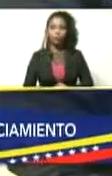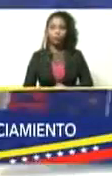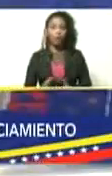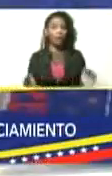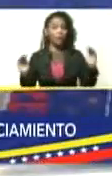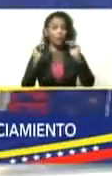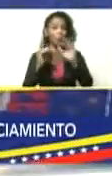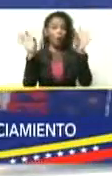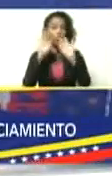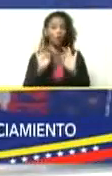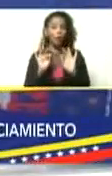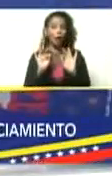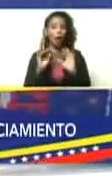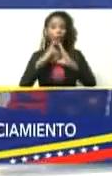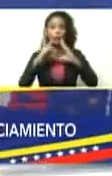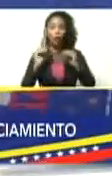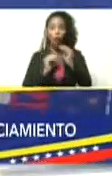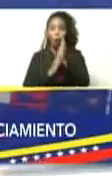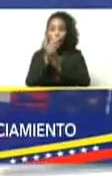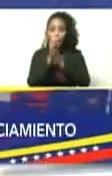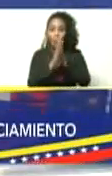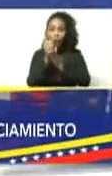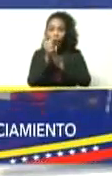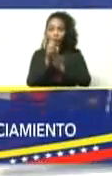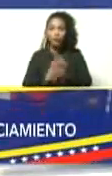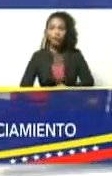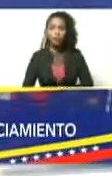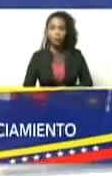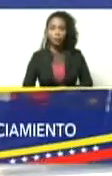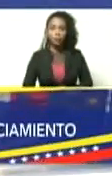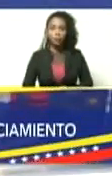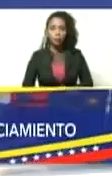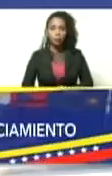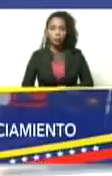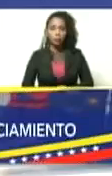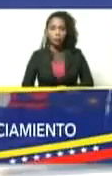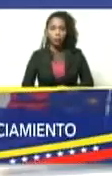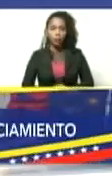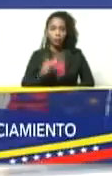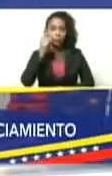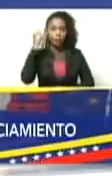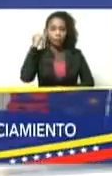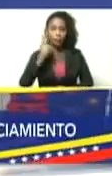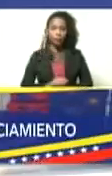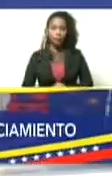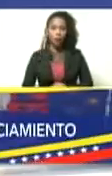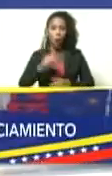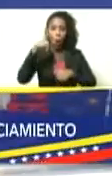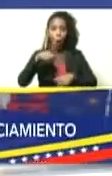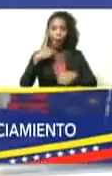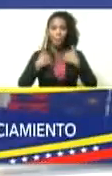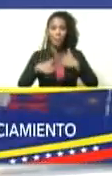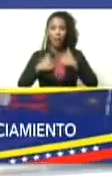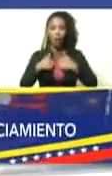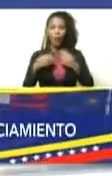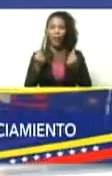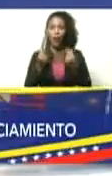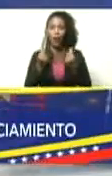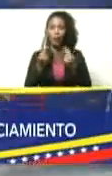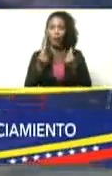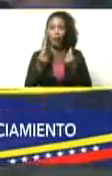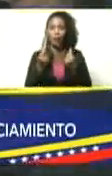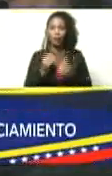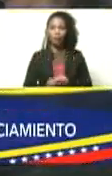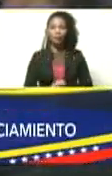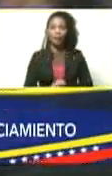Igualmente, bueno, a todos los emprendedores y emprendedoras. Hoy estamos en miércoles de economía,